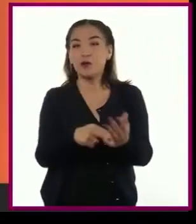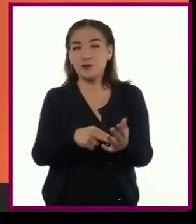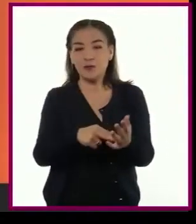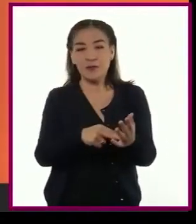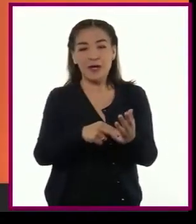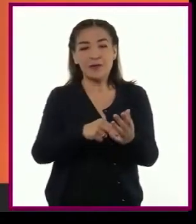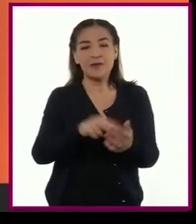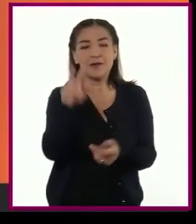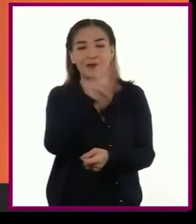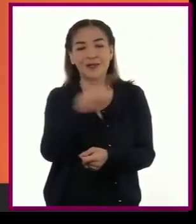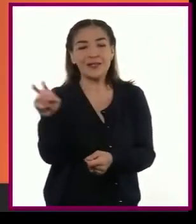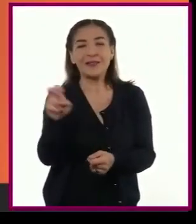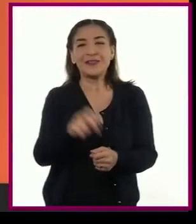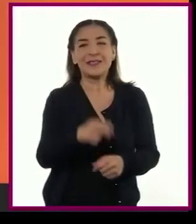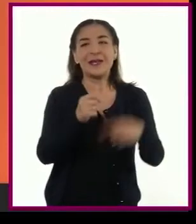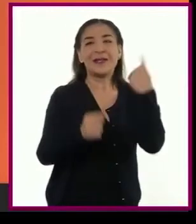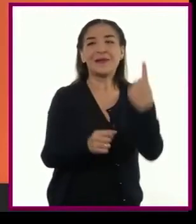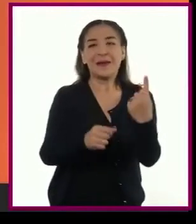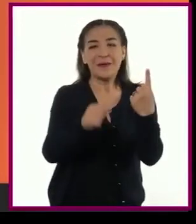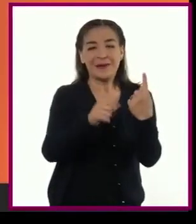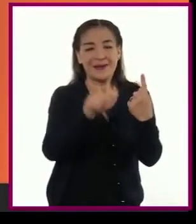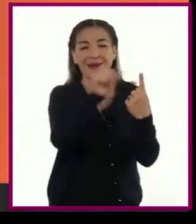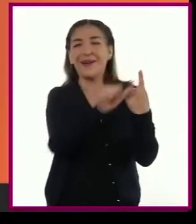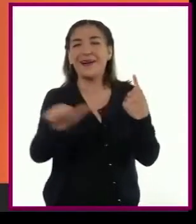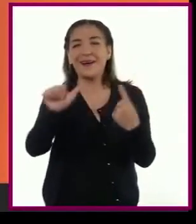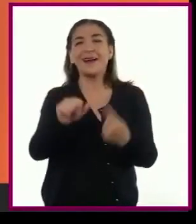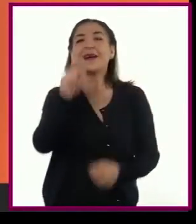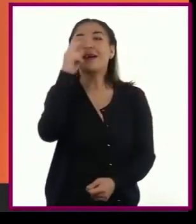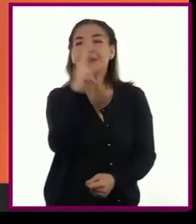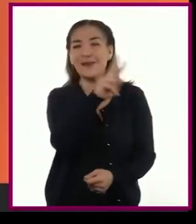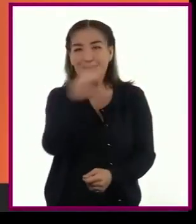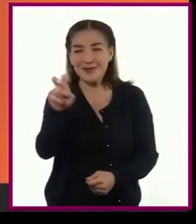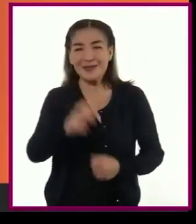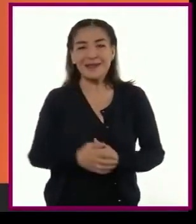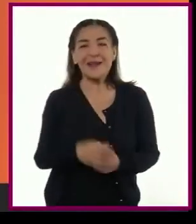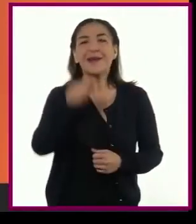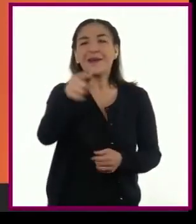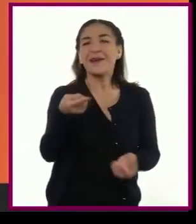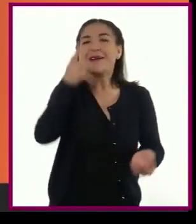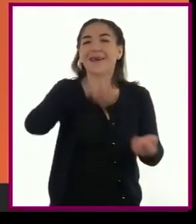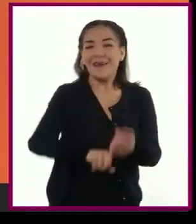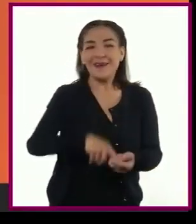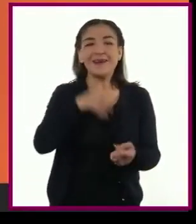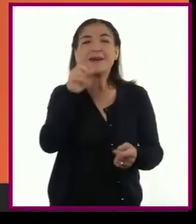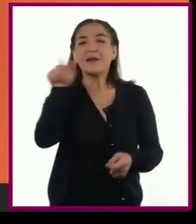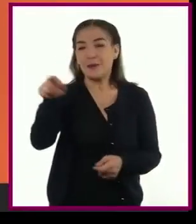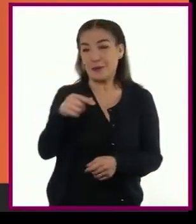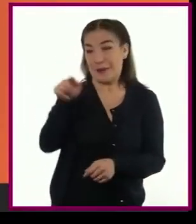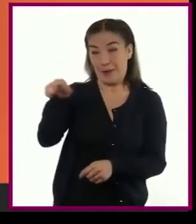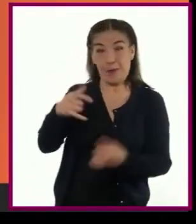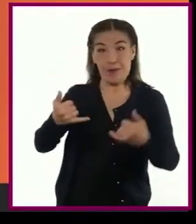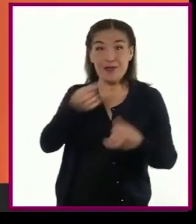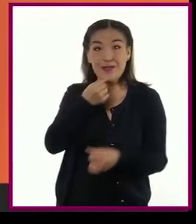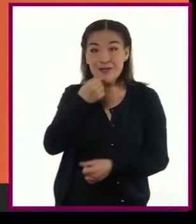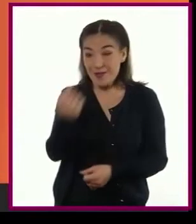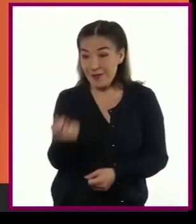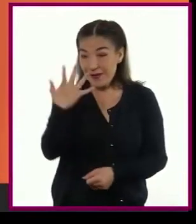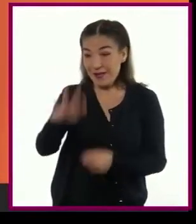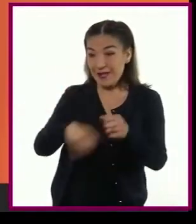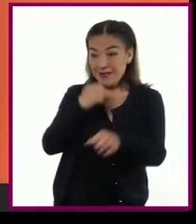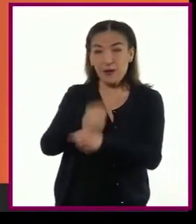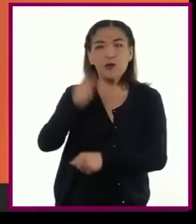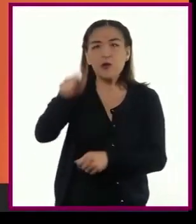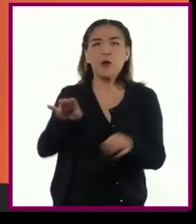200. Maestro Gauss, leí que cuando usted tenía 10 años, descubrió 2 métodos para